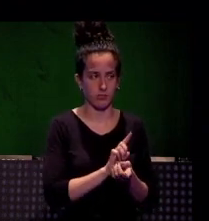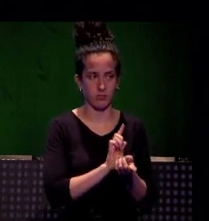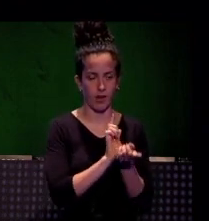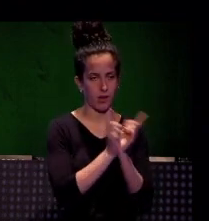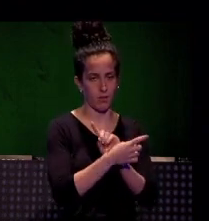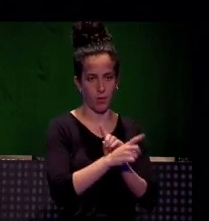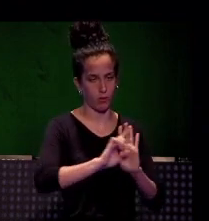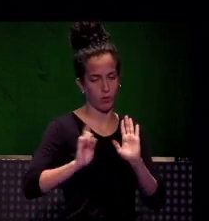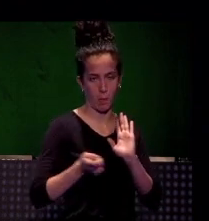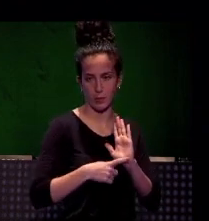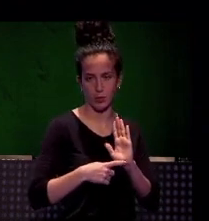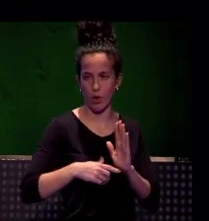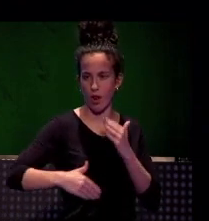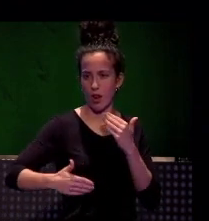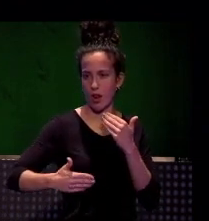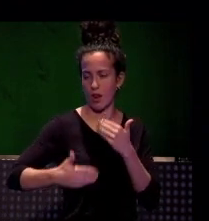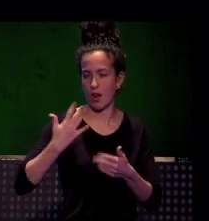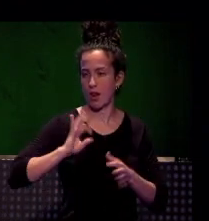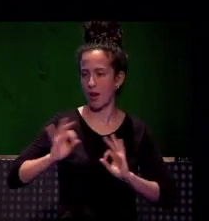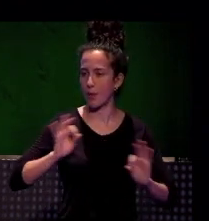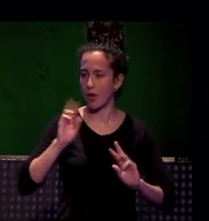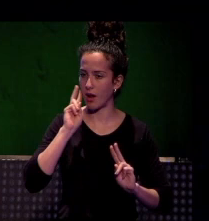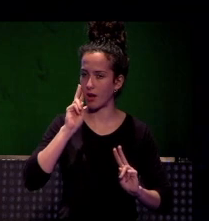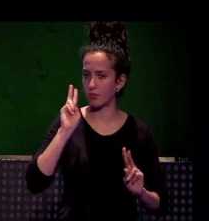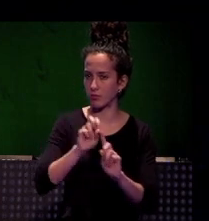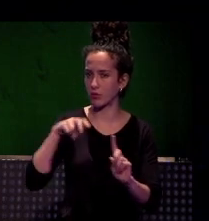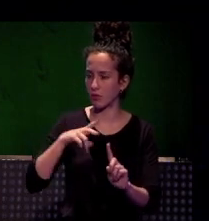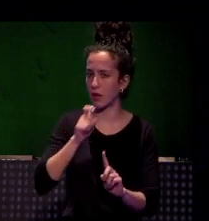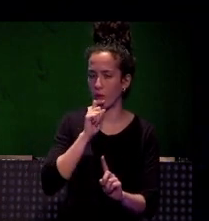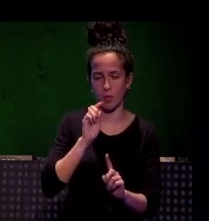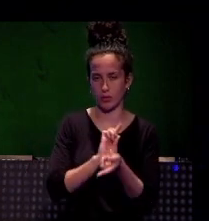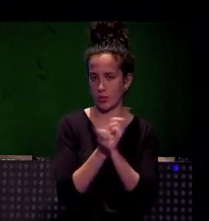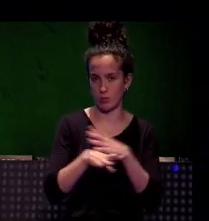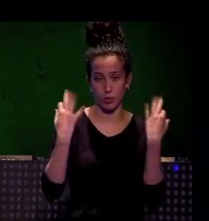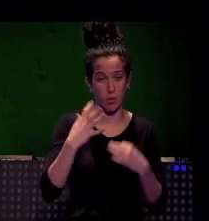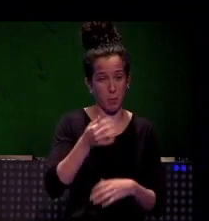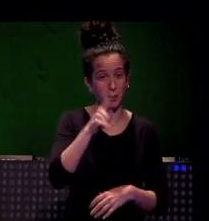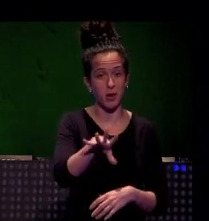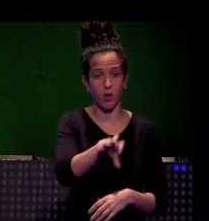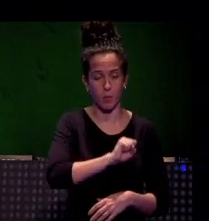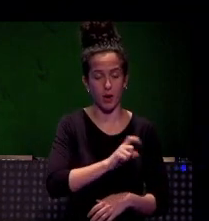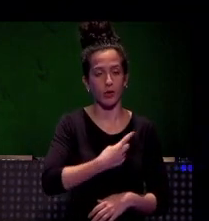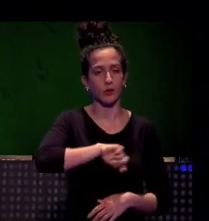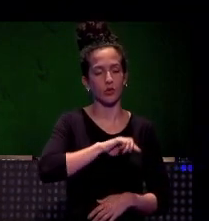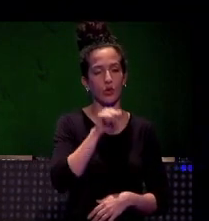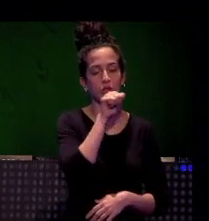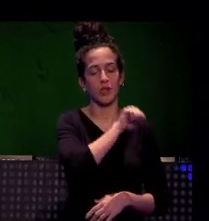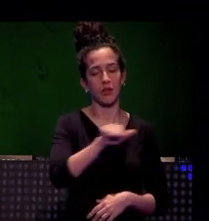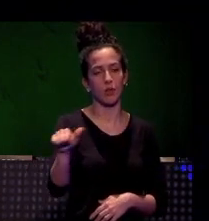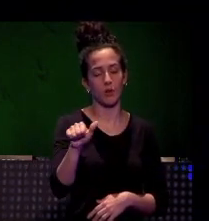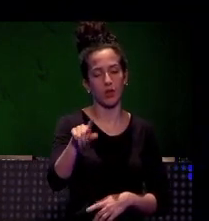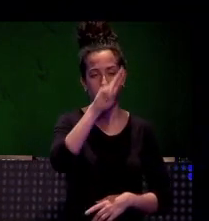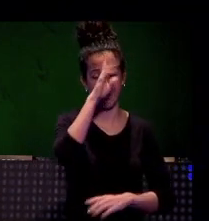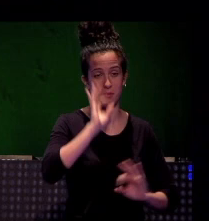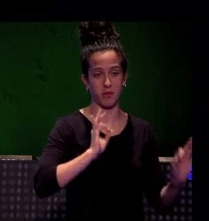probablemente hasta de comprar la moda nosotros en mercedes benz fashion week madrid aparte de de dar todos los